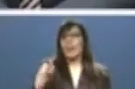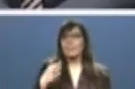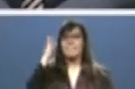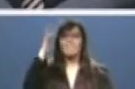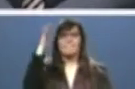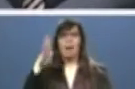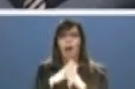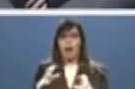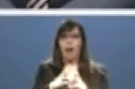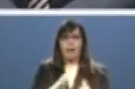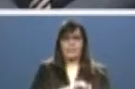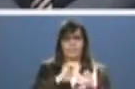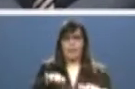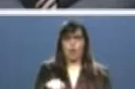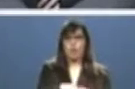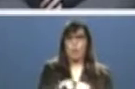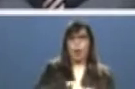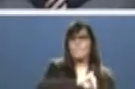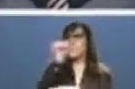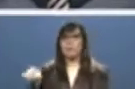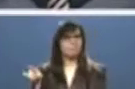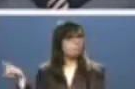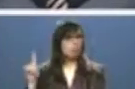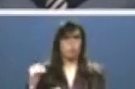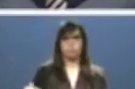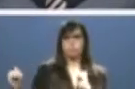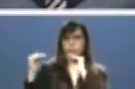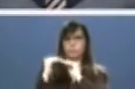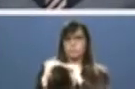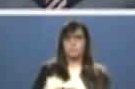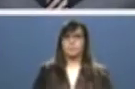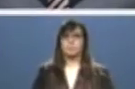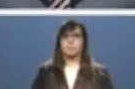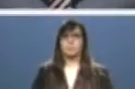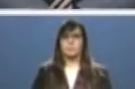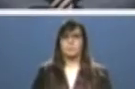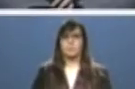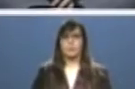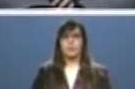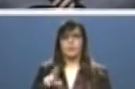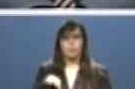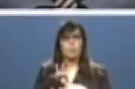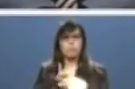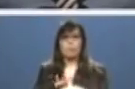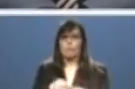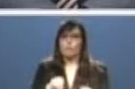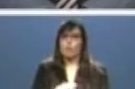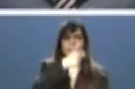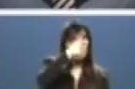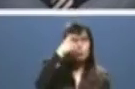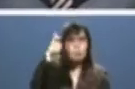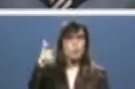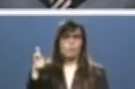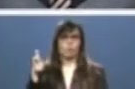pretender ventaja a costa de los demás. Es un intenso vínculo con nuestros municipios.